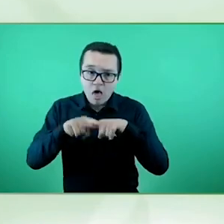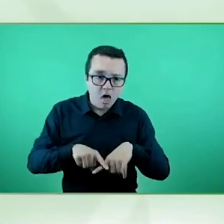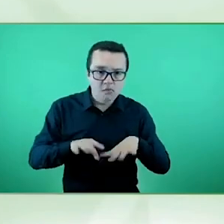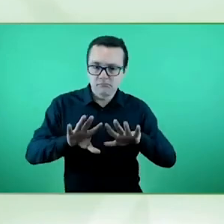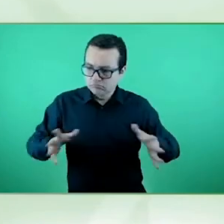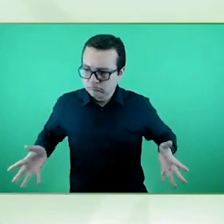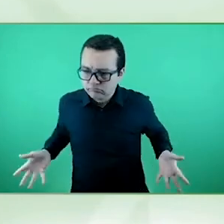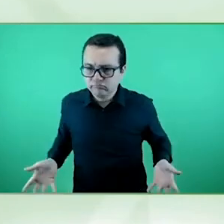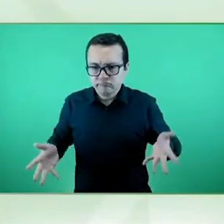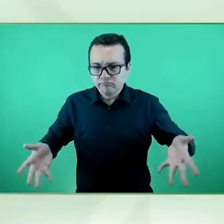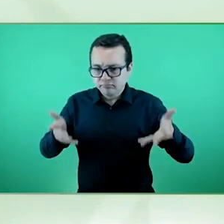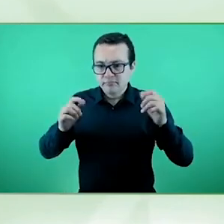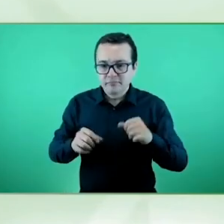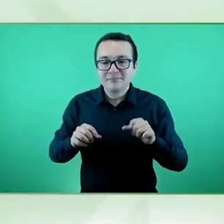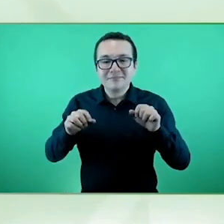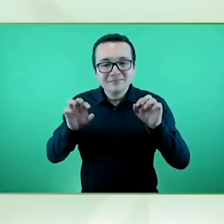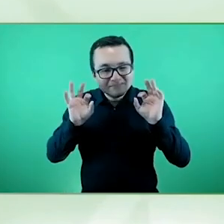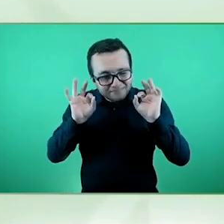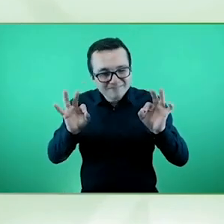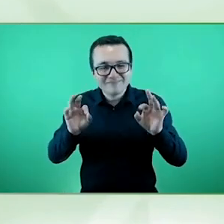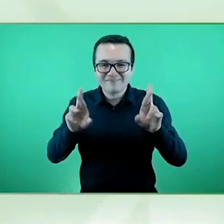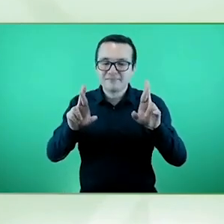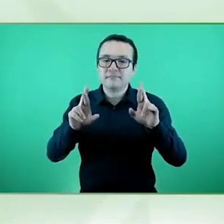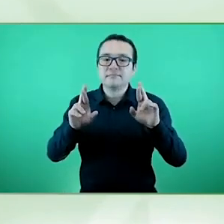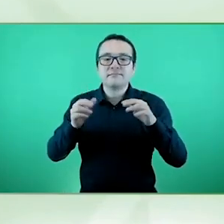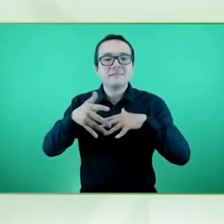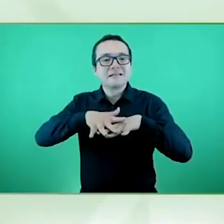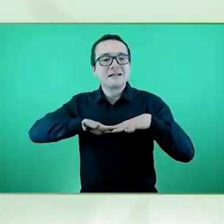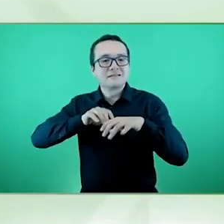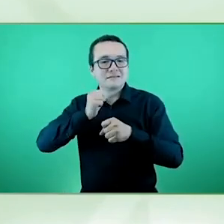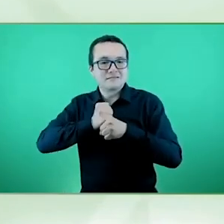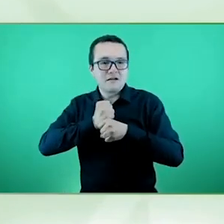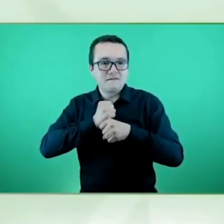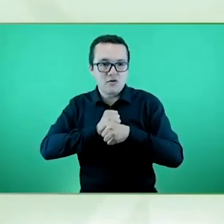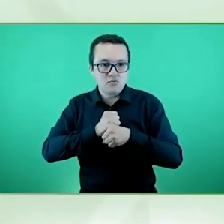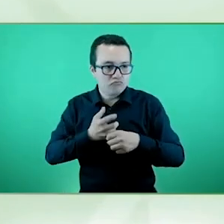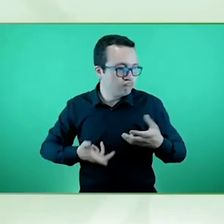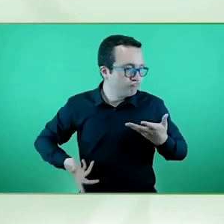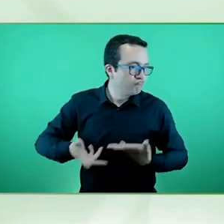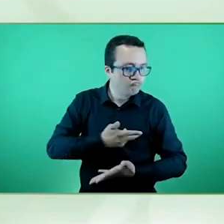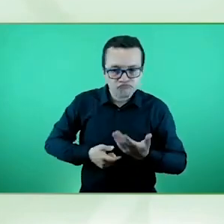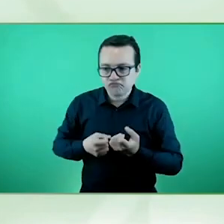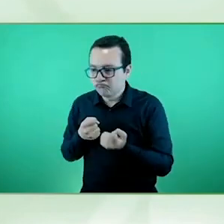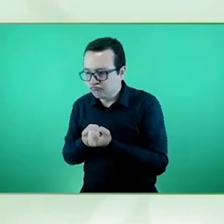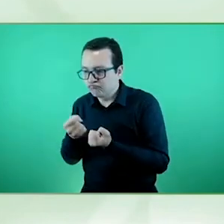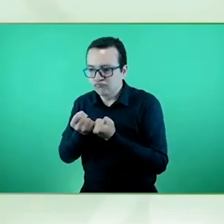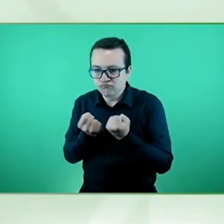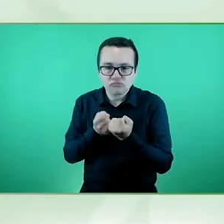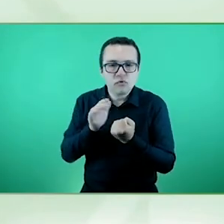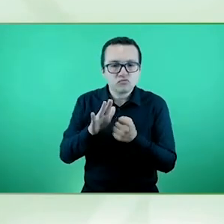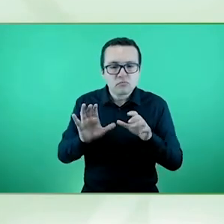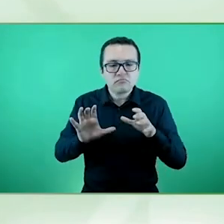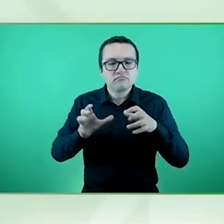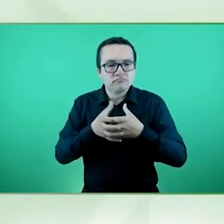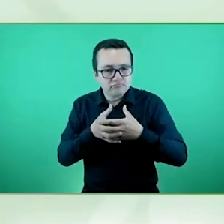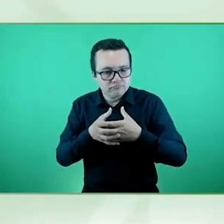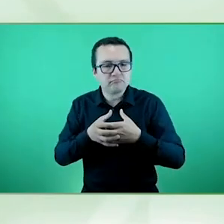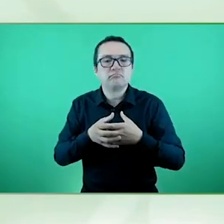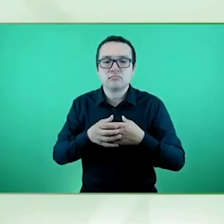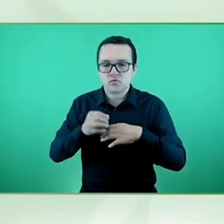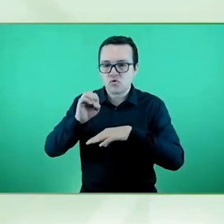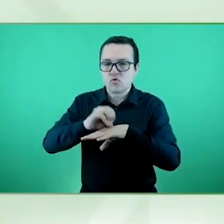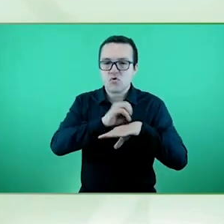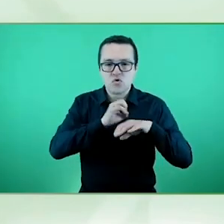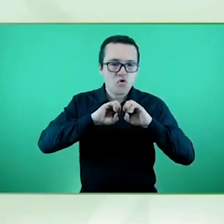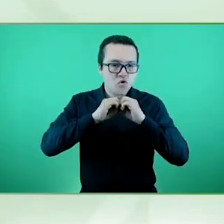en red de cooperativas y de otros tipos de organizaciones. Actualmente, algunos de los desafíos que tenemos